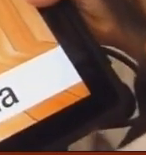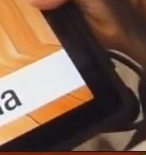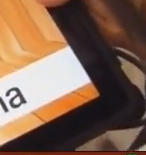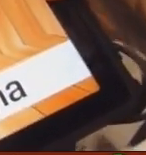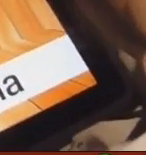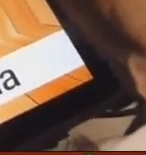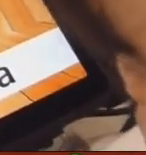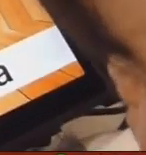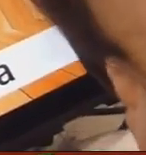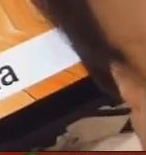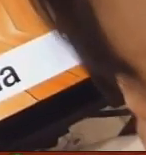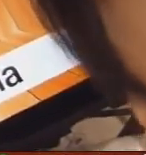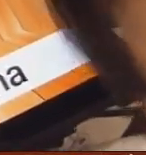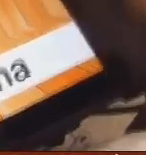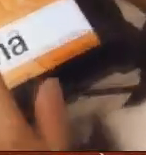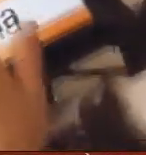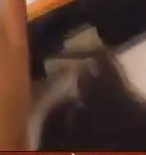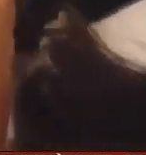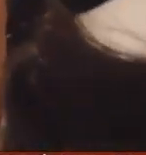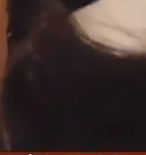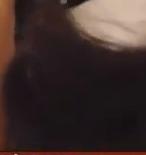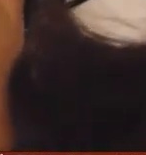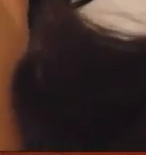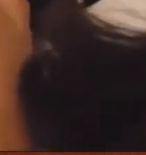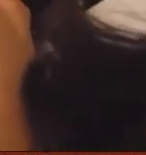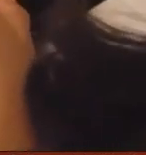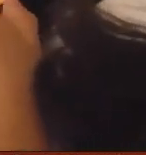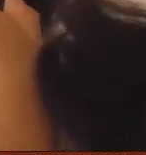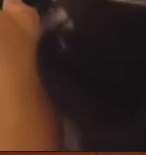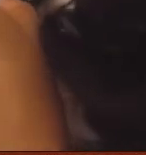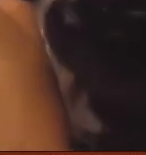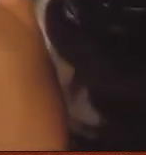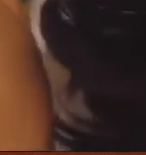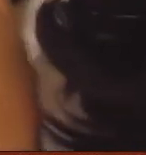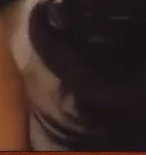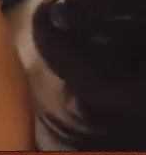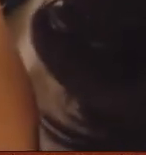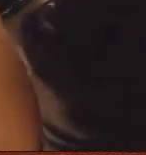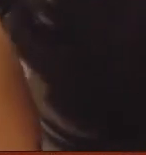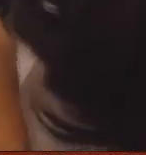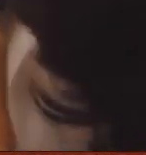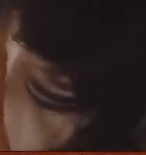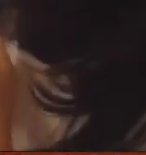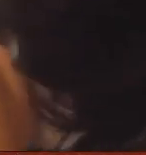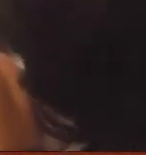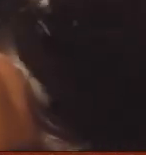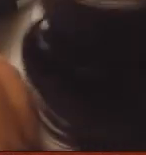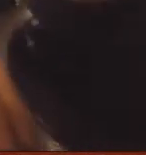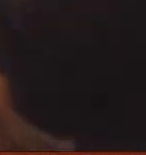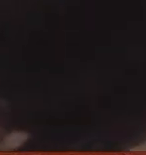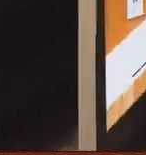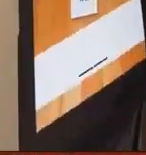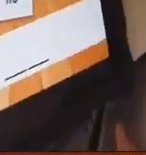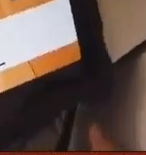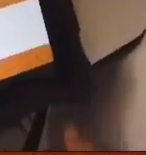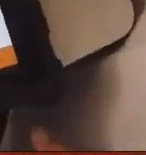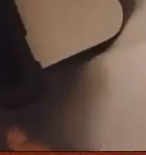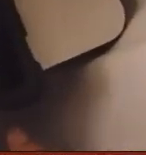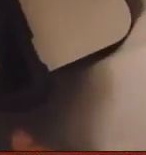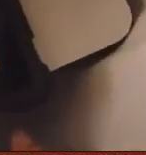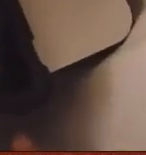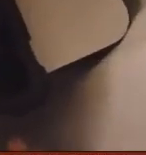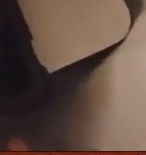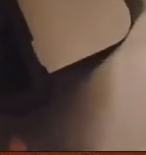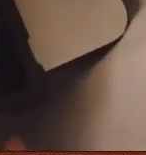como la asociación, la selección, clasificación y la denominación de las cosas. El diseño de esta aplicación se basa